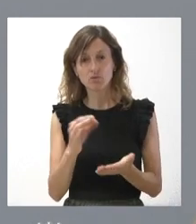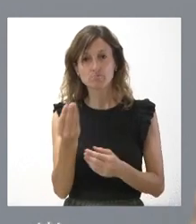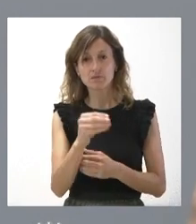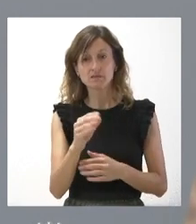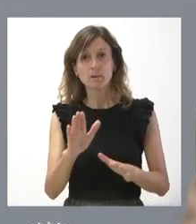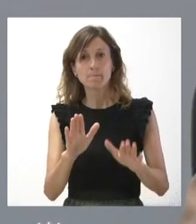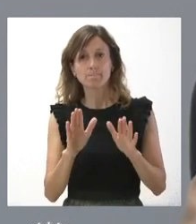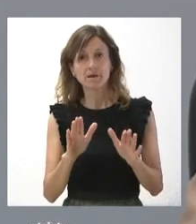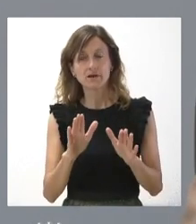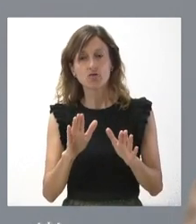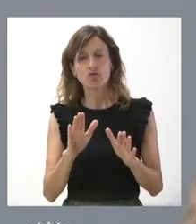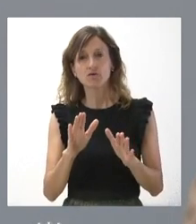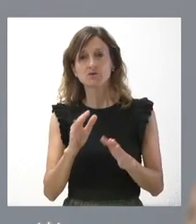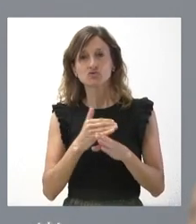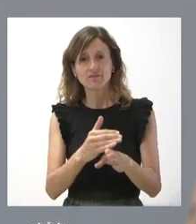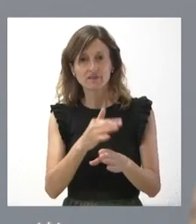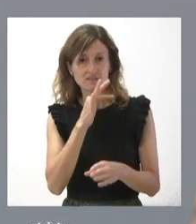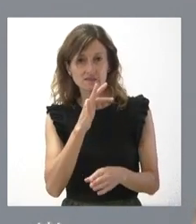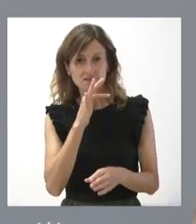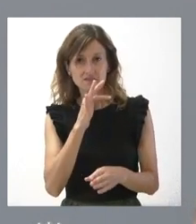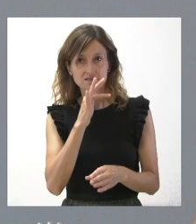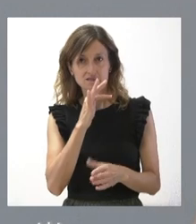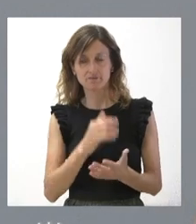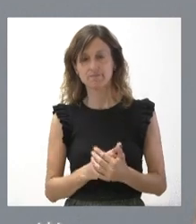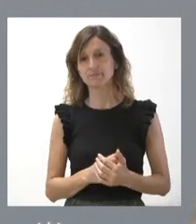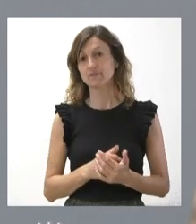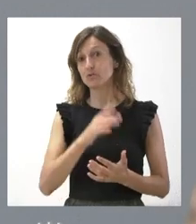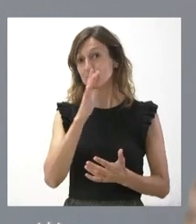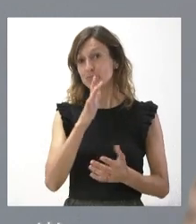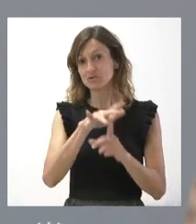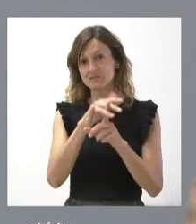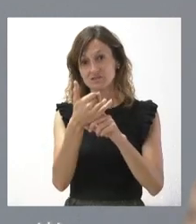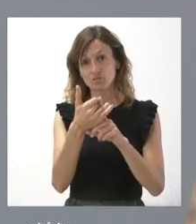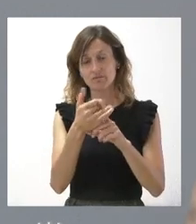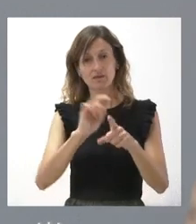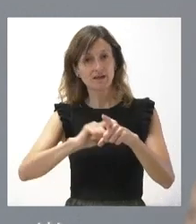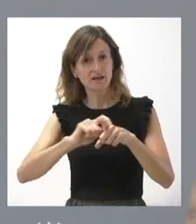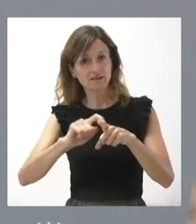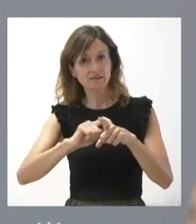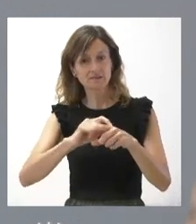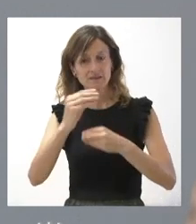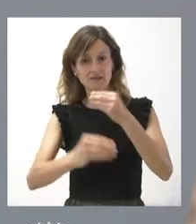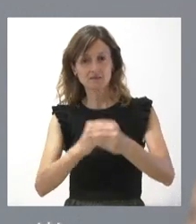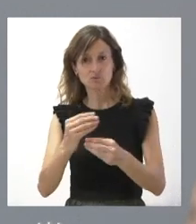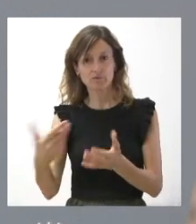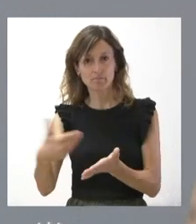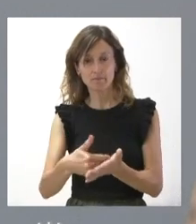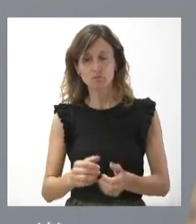son, en modo alguno, suficientes por sí mismo por las propias circunstancias y características de los hechos que usted ha